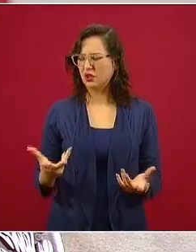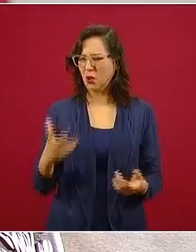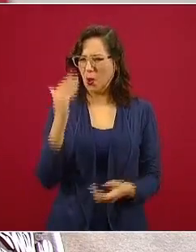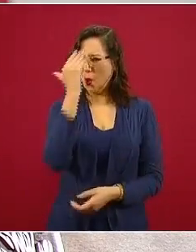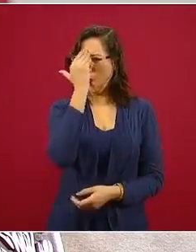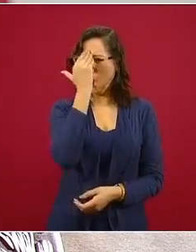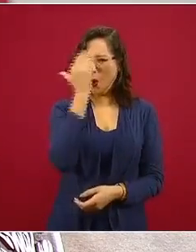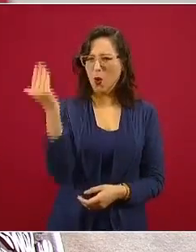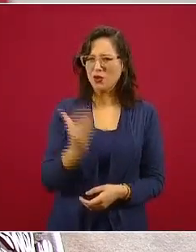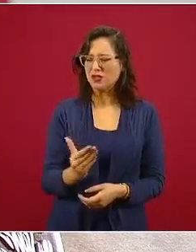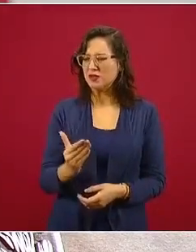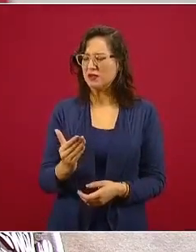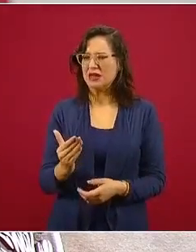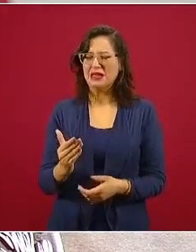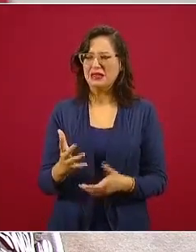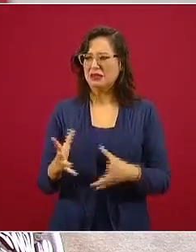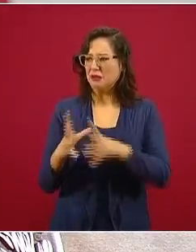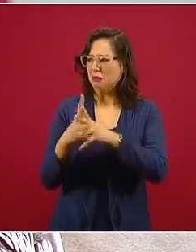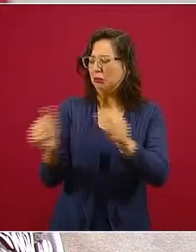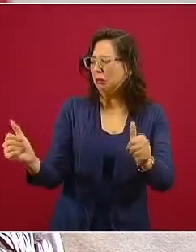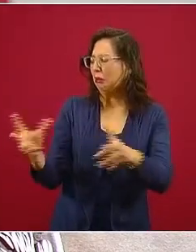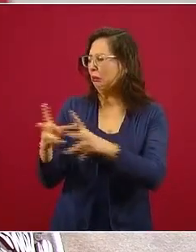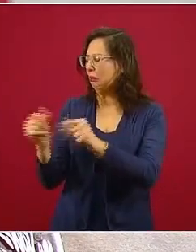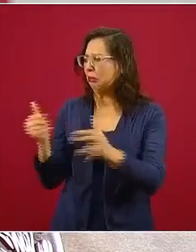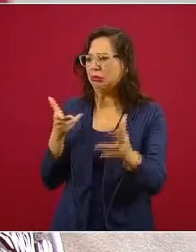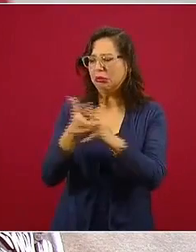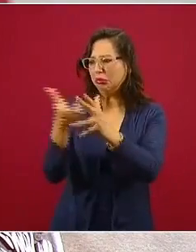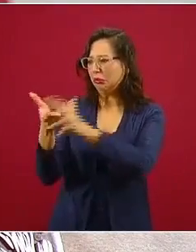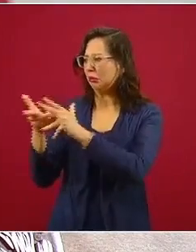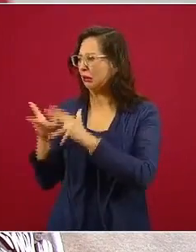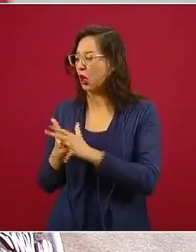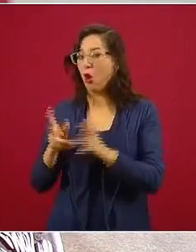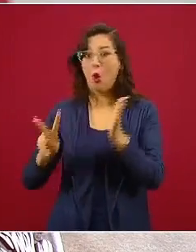atrocidades en el país. Es un asunto de Estado